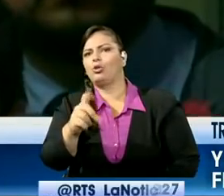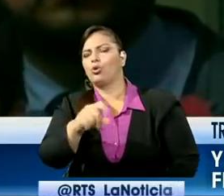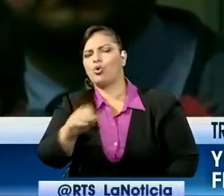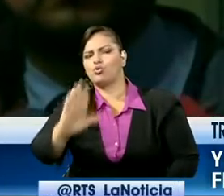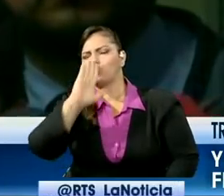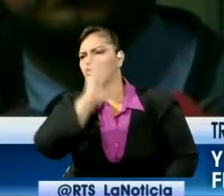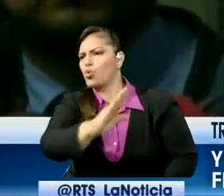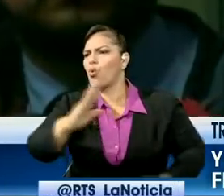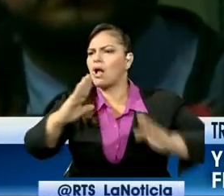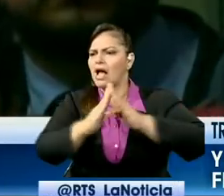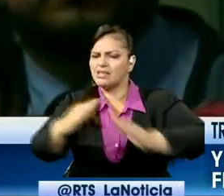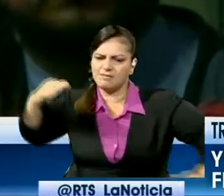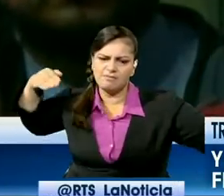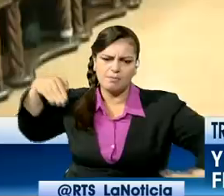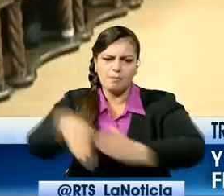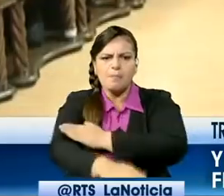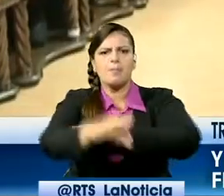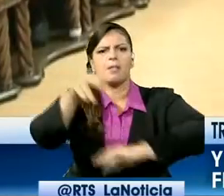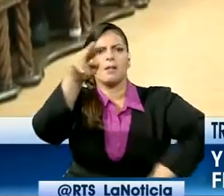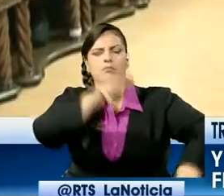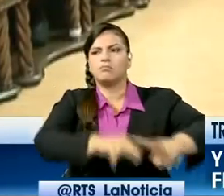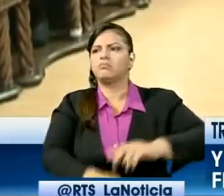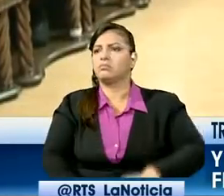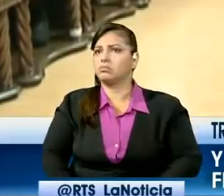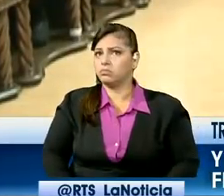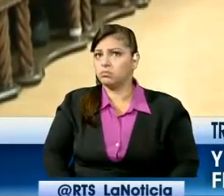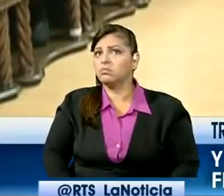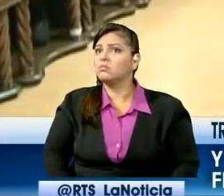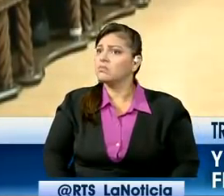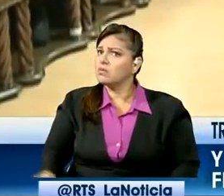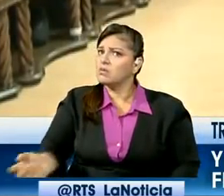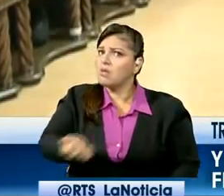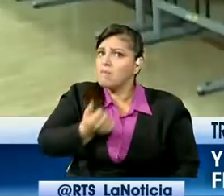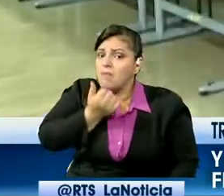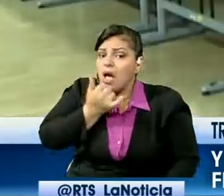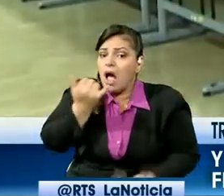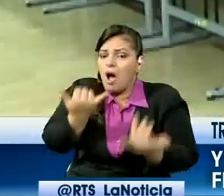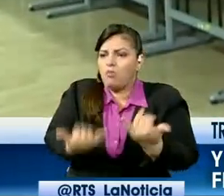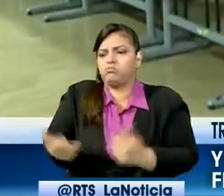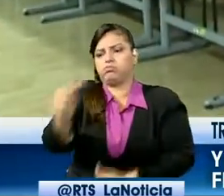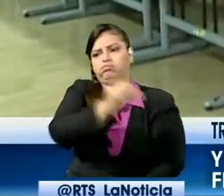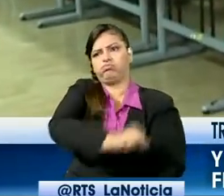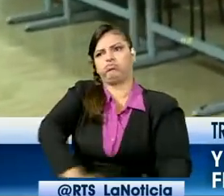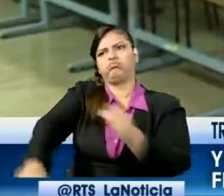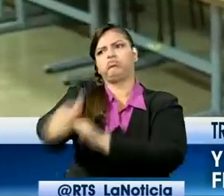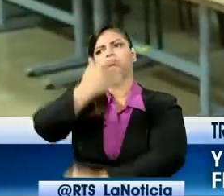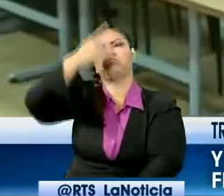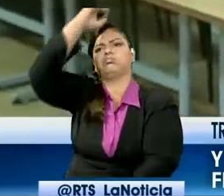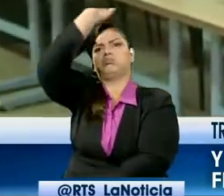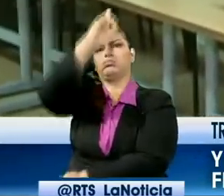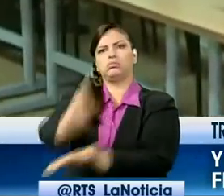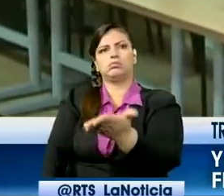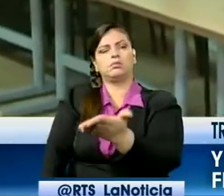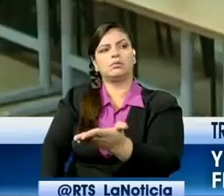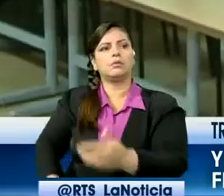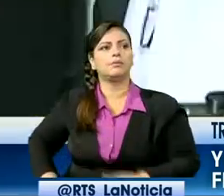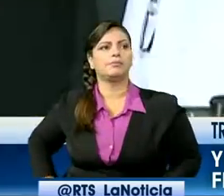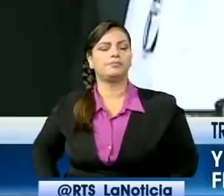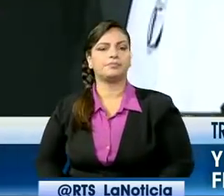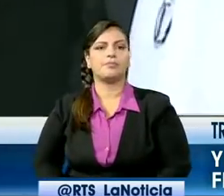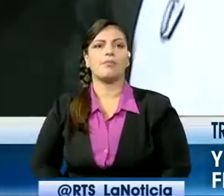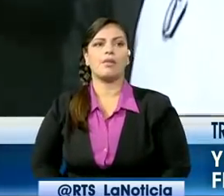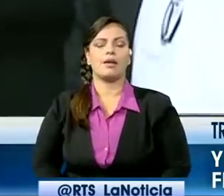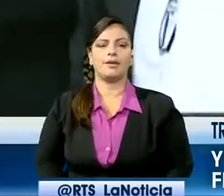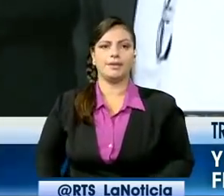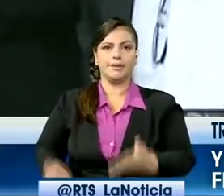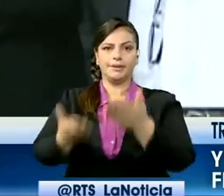autorizado allanar la Asamblea Nacional. Dentro de la parte testimonial, el ex asambleísta Kleber Jiménez argumentó que en su rol de legislador, él